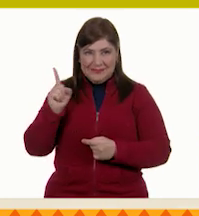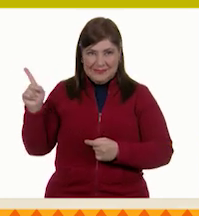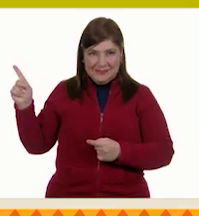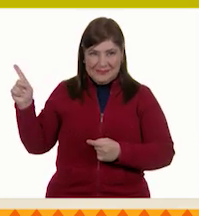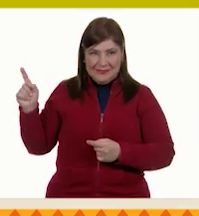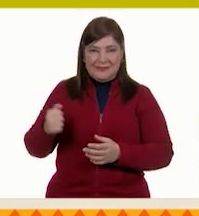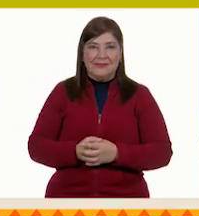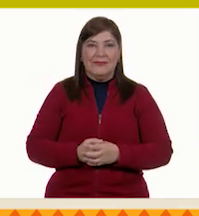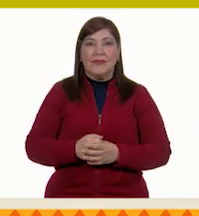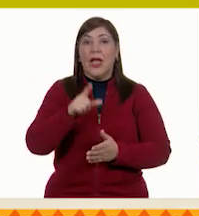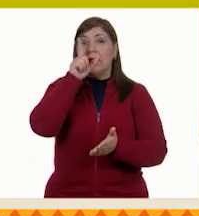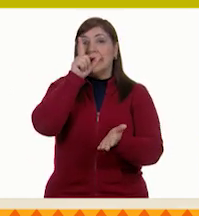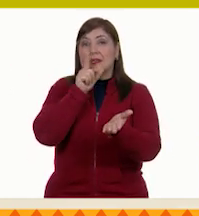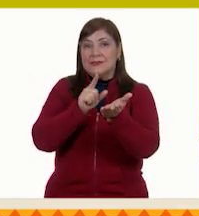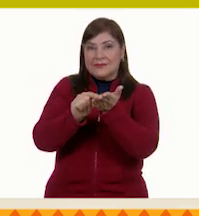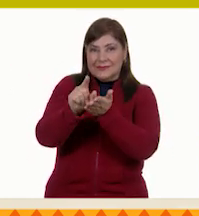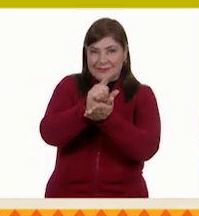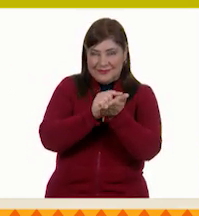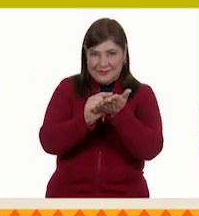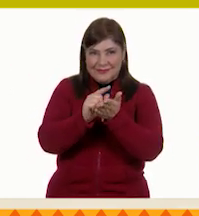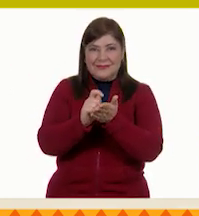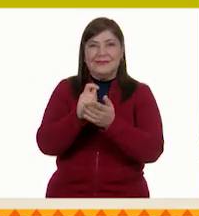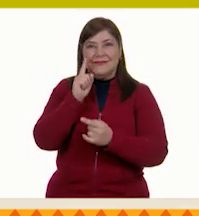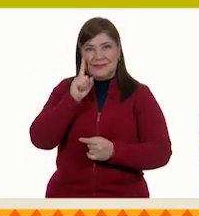@CEPMX. Twitter